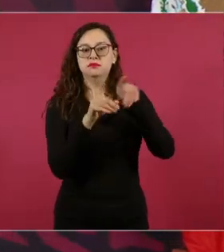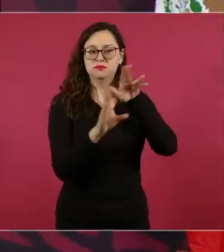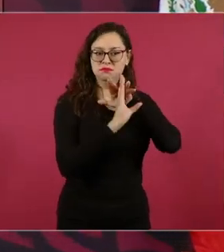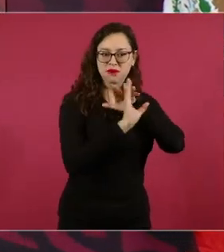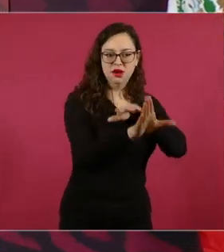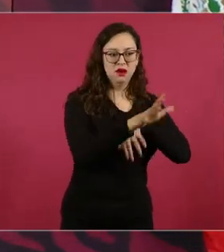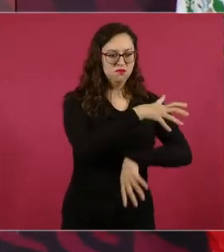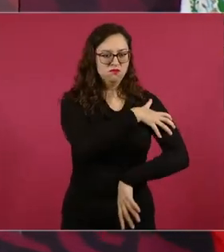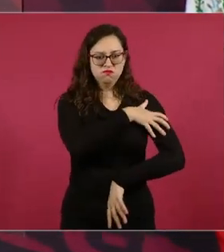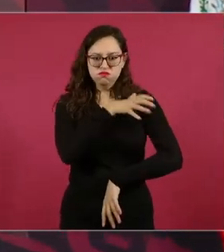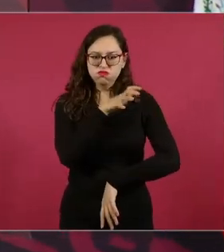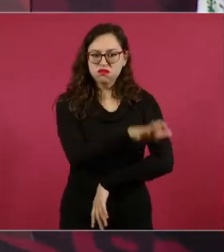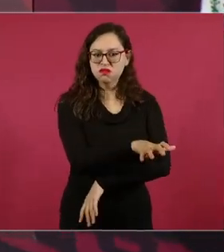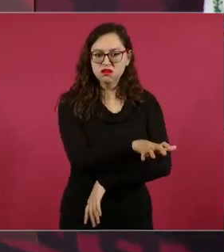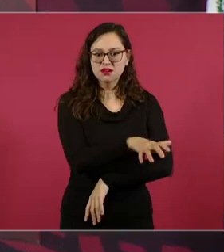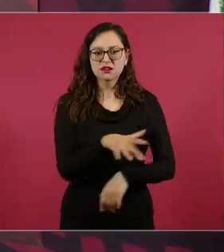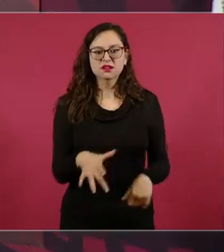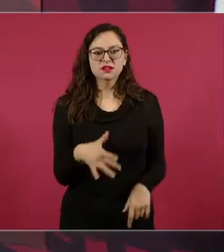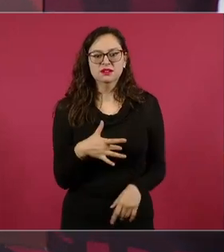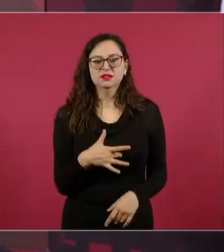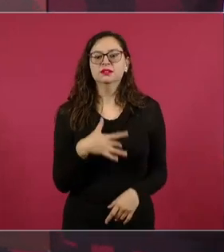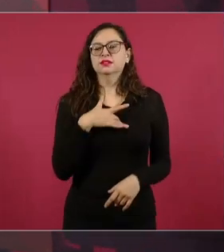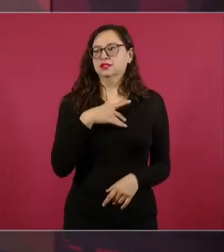Hay más orgullo